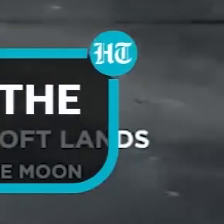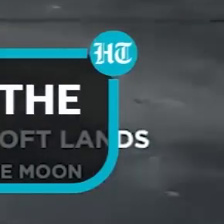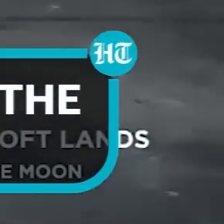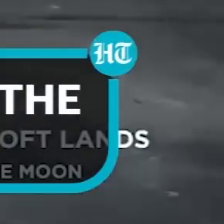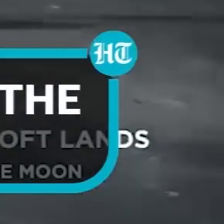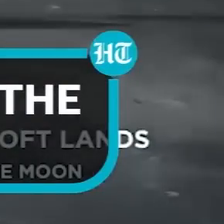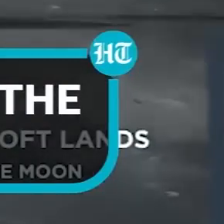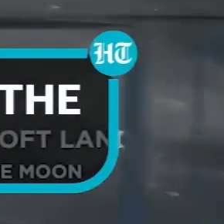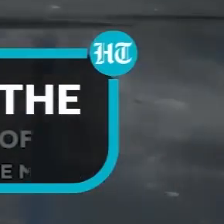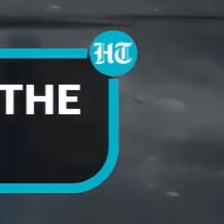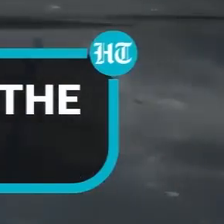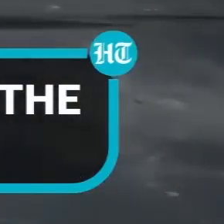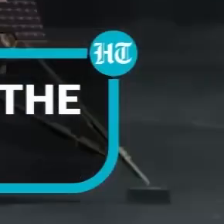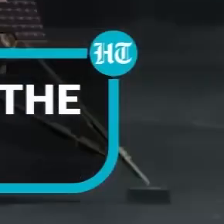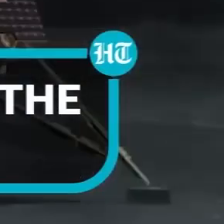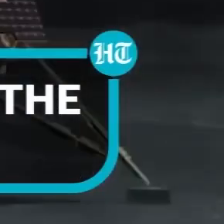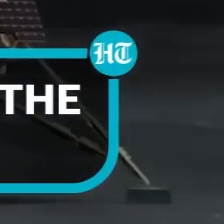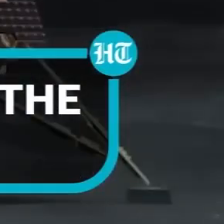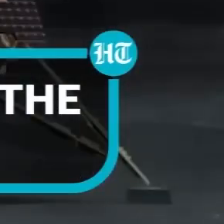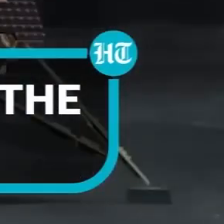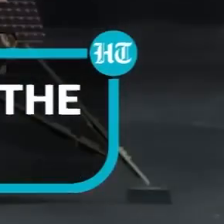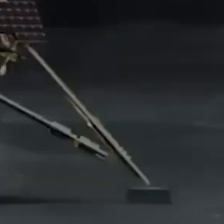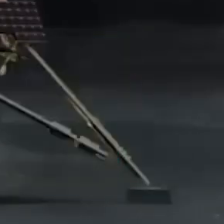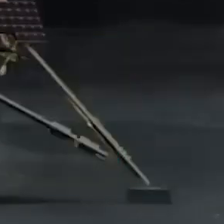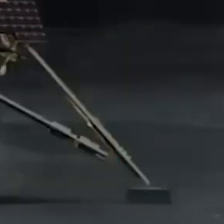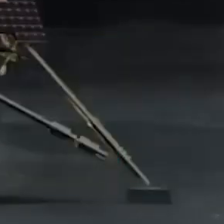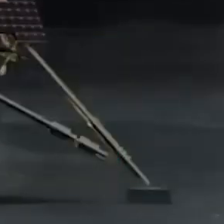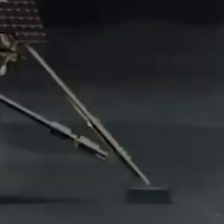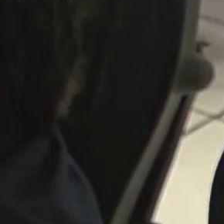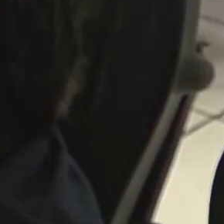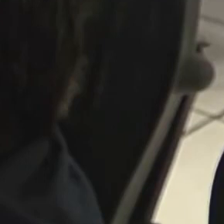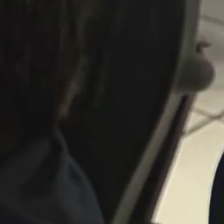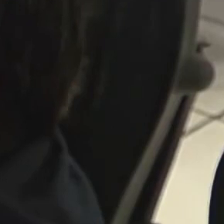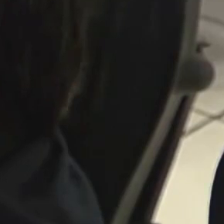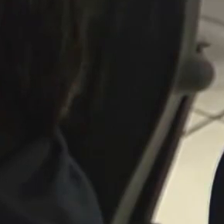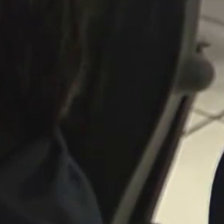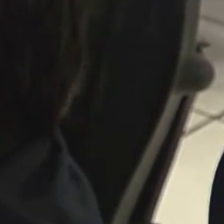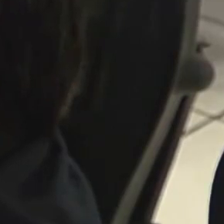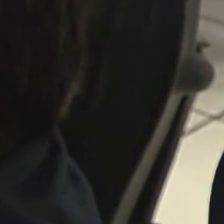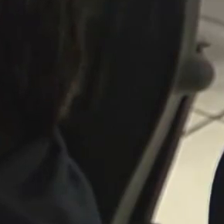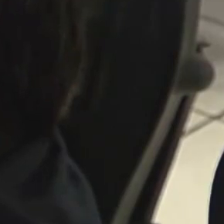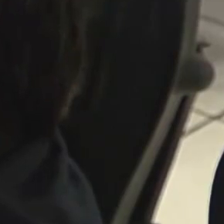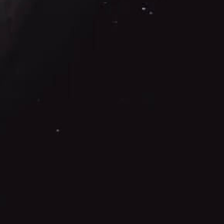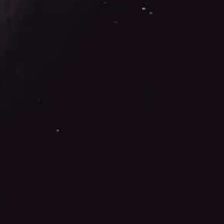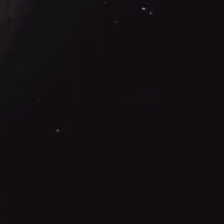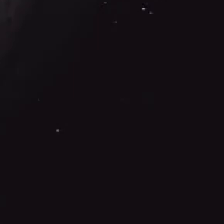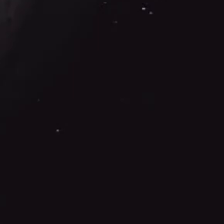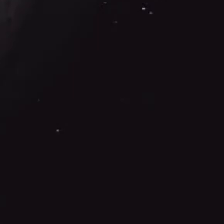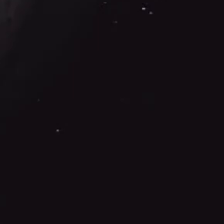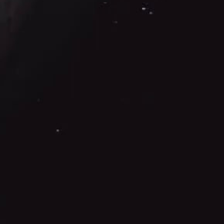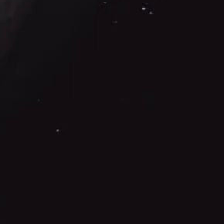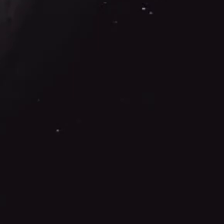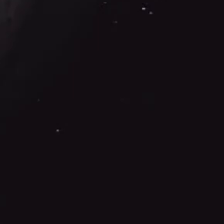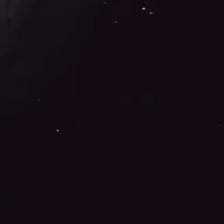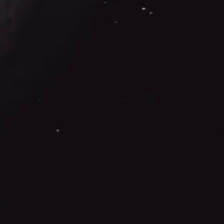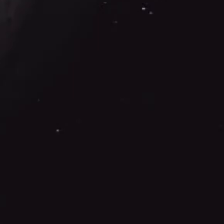lunar a su nave a pocos días de que una sonda rusa se estrellara en la misma región. Así, la India se convierte en el primer país en